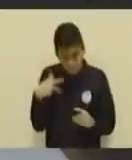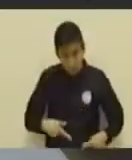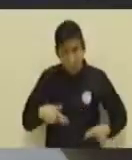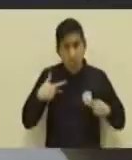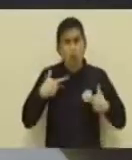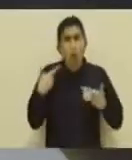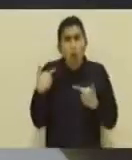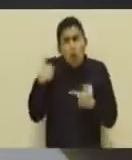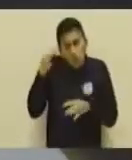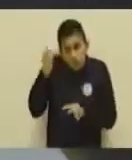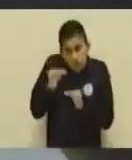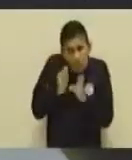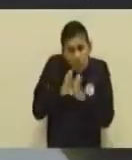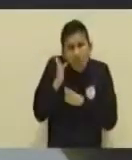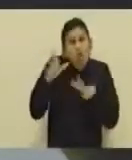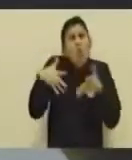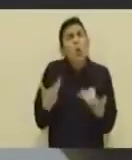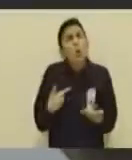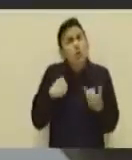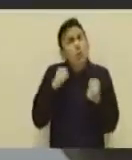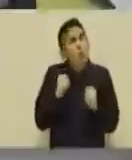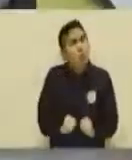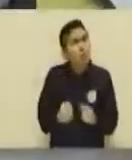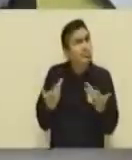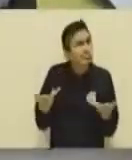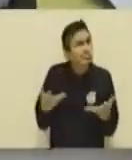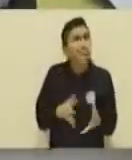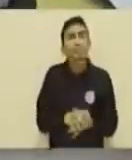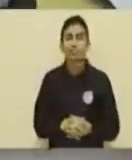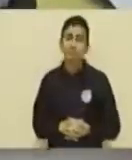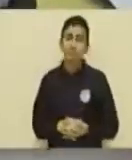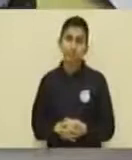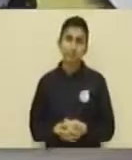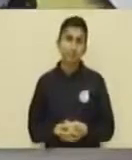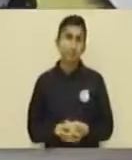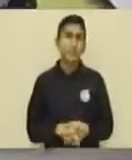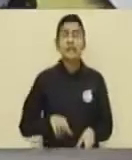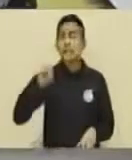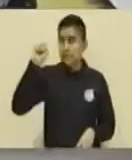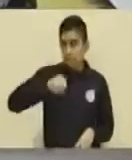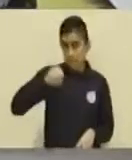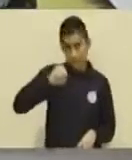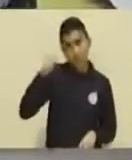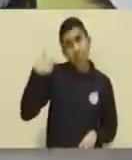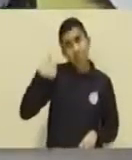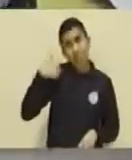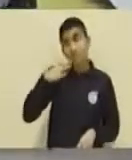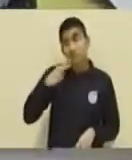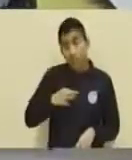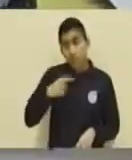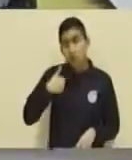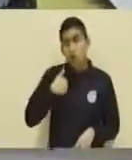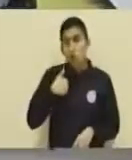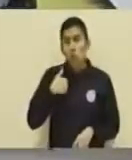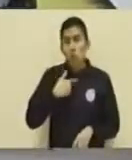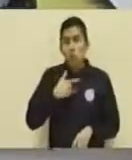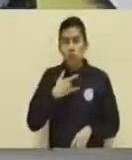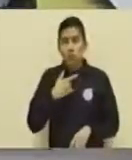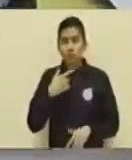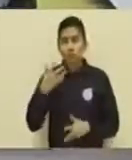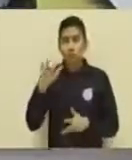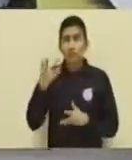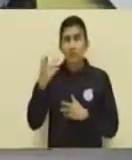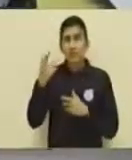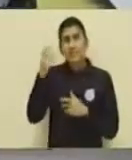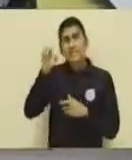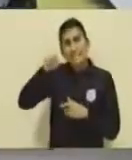que nuestra fidelidad permanezca aunque nuestra convicción sea diferente? Sí, muchas veces por querer ser empáticos